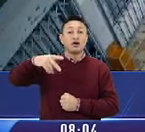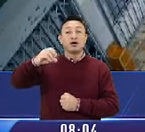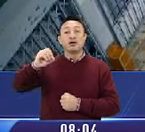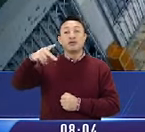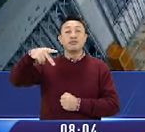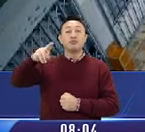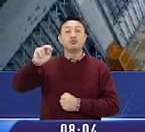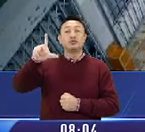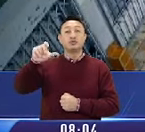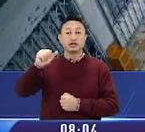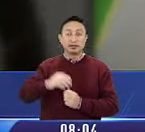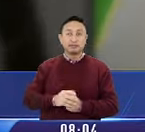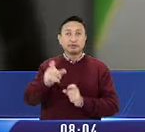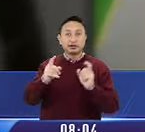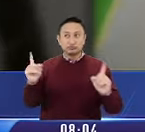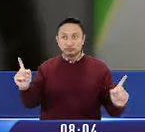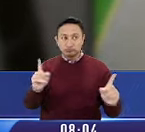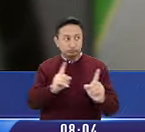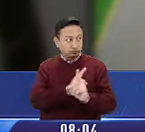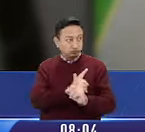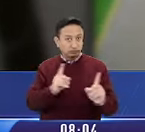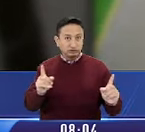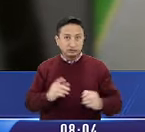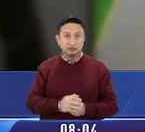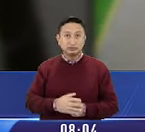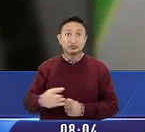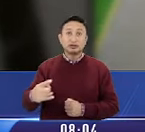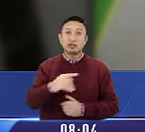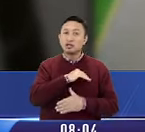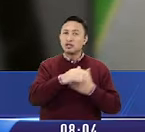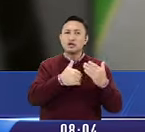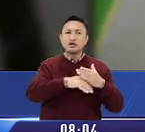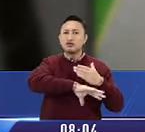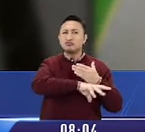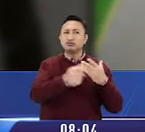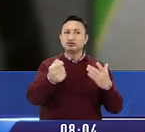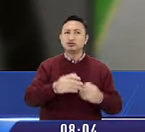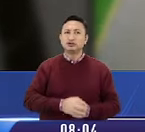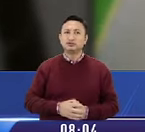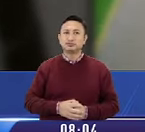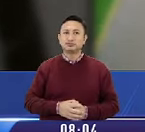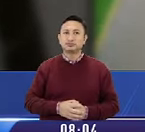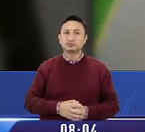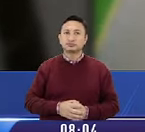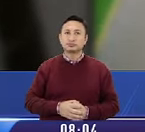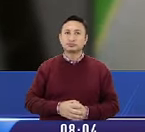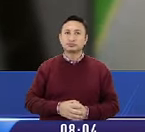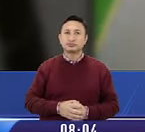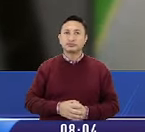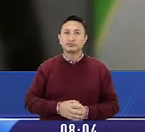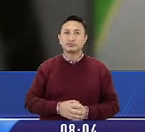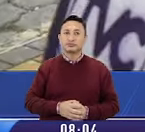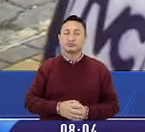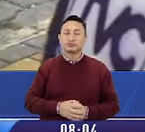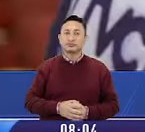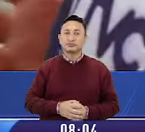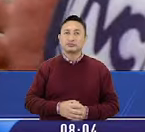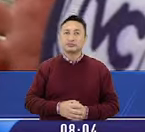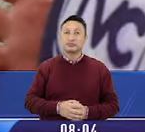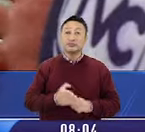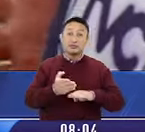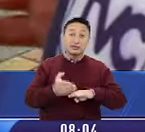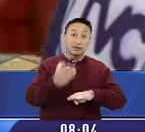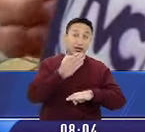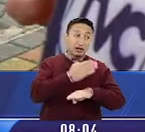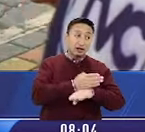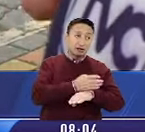pasa y repasa las calles, robando desde el cableado público hasta las casas de los vecinos. Antes podían transitar